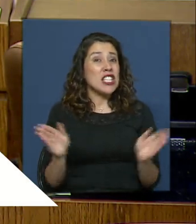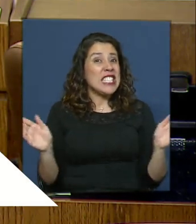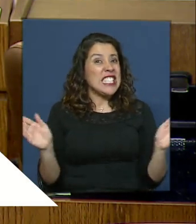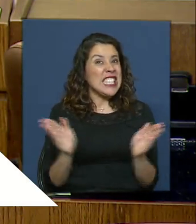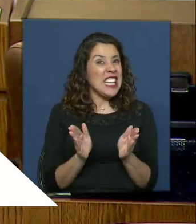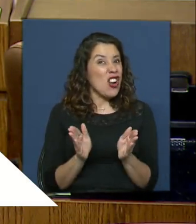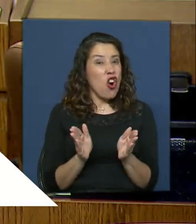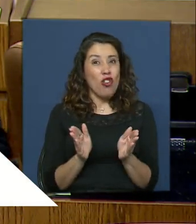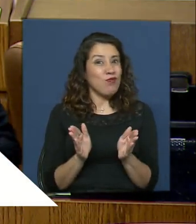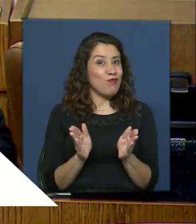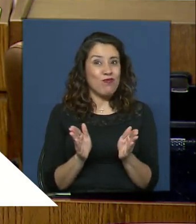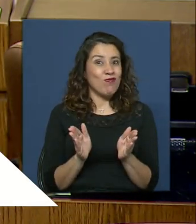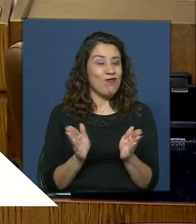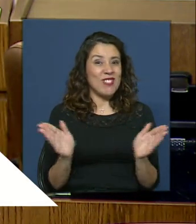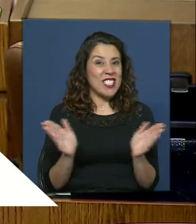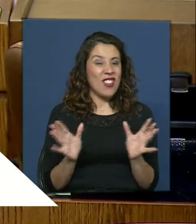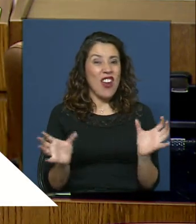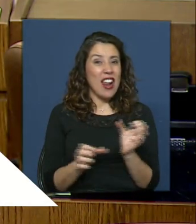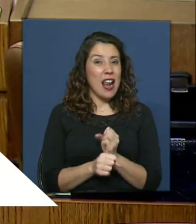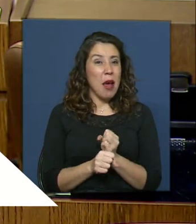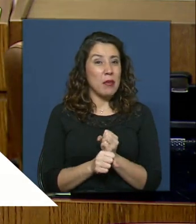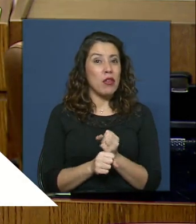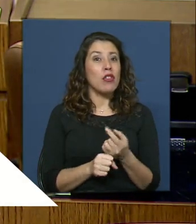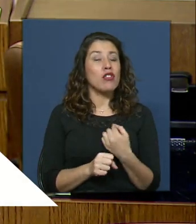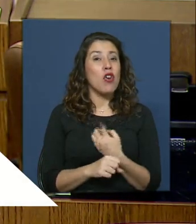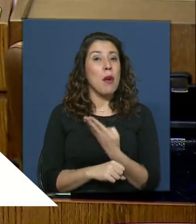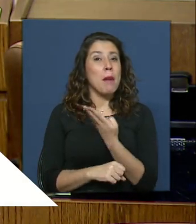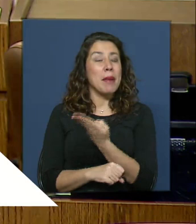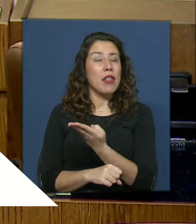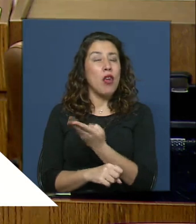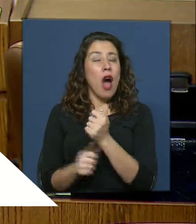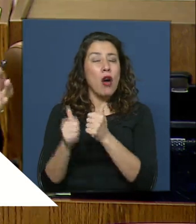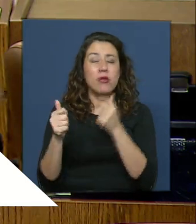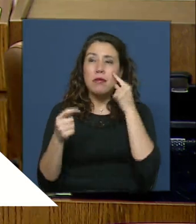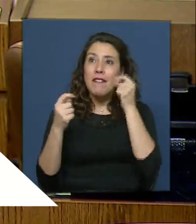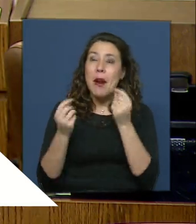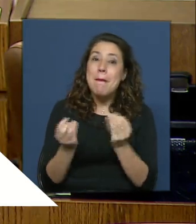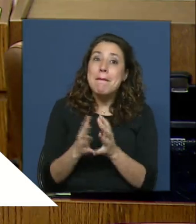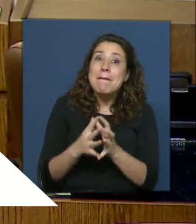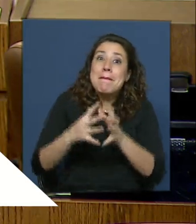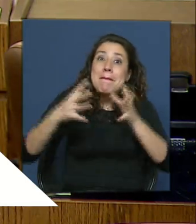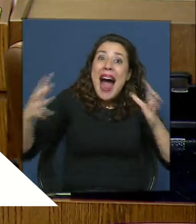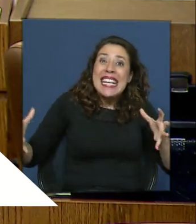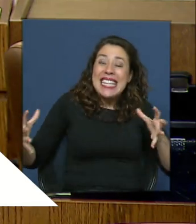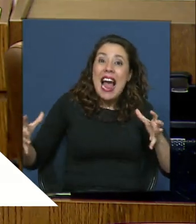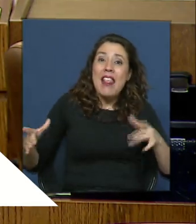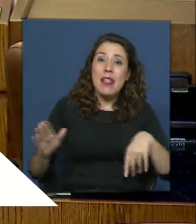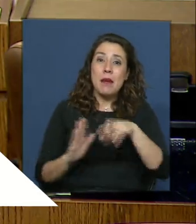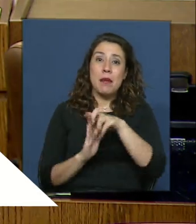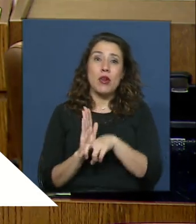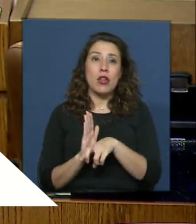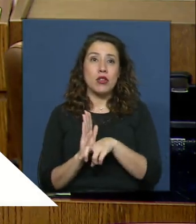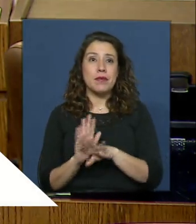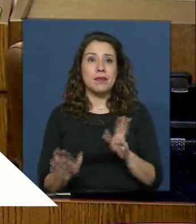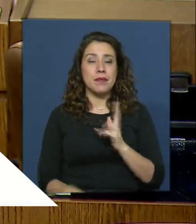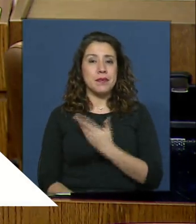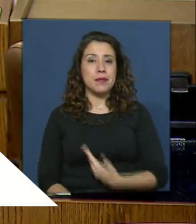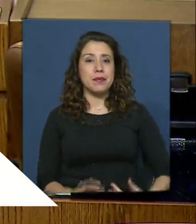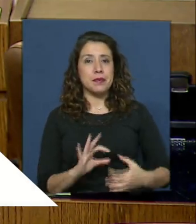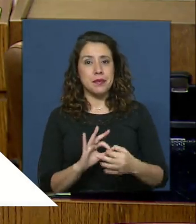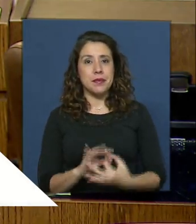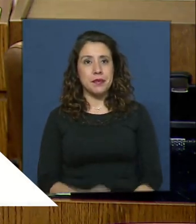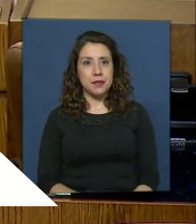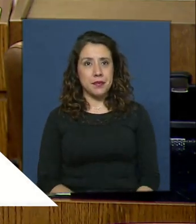Va a quedar chico inmediatamente. Les quiero pedir entonces a la autoridad que evalúe cómo pueden extender ese proyecto. He dicho, presidente. Muchas